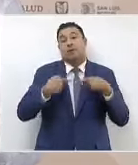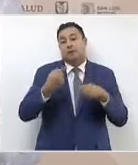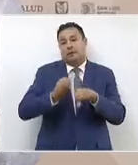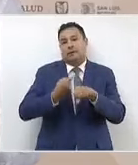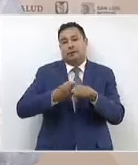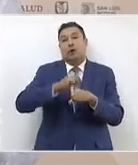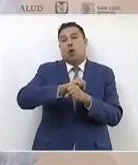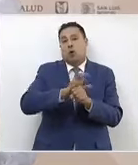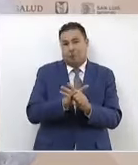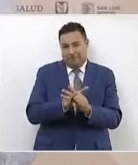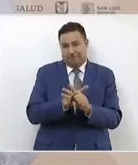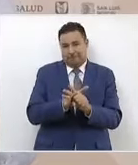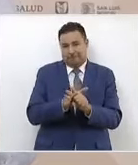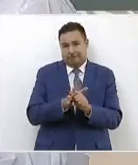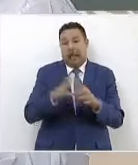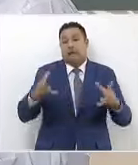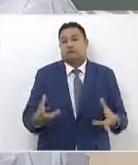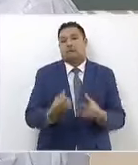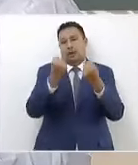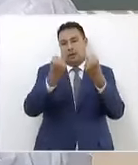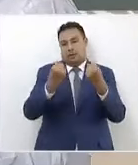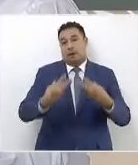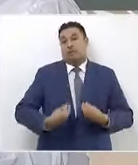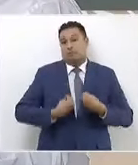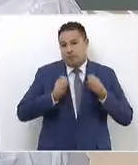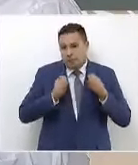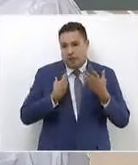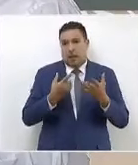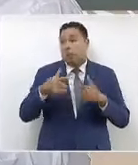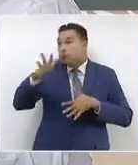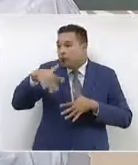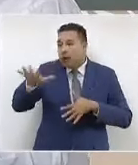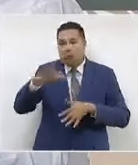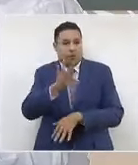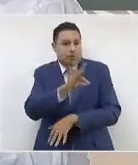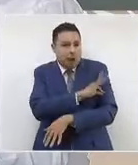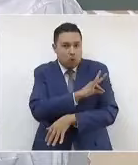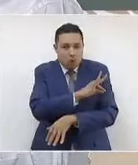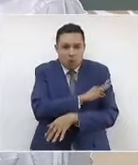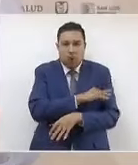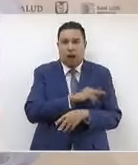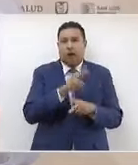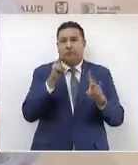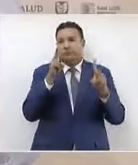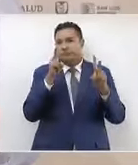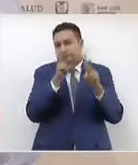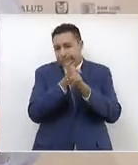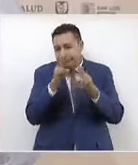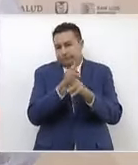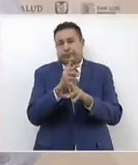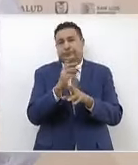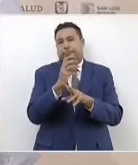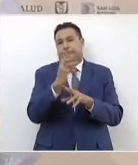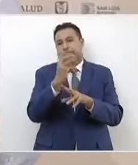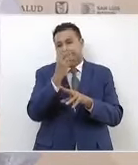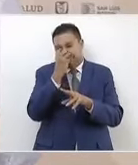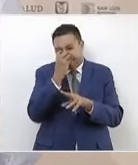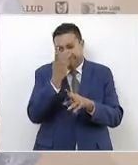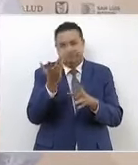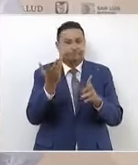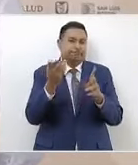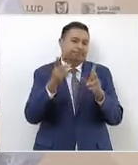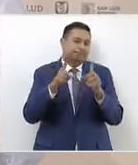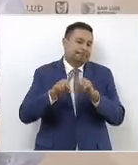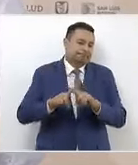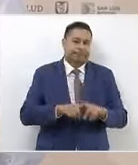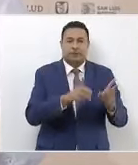COVID, salvar vidas, conseguir vacunas, ventiladores, todo lo que se